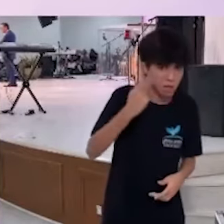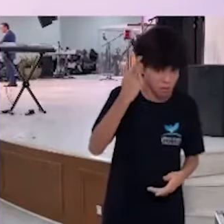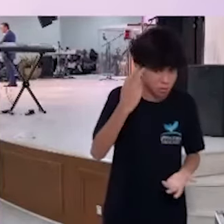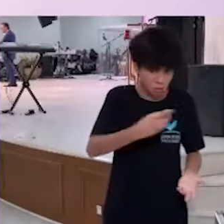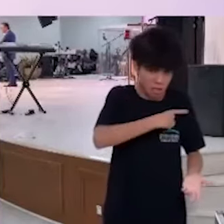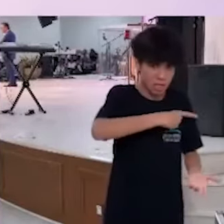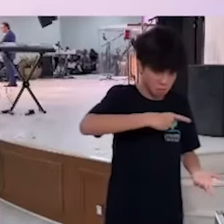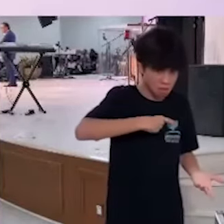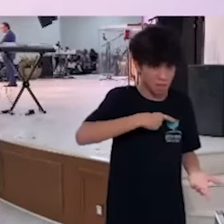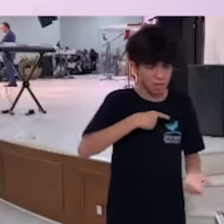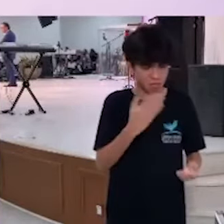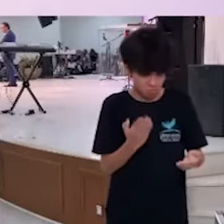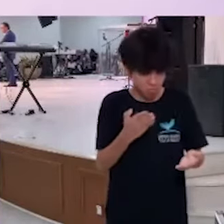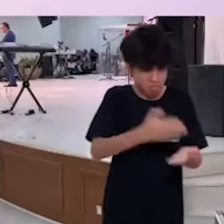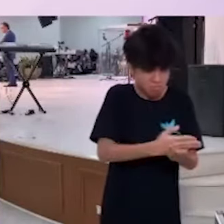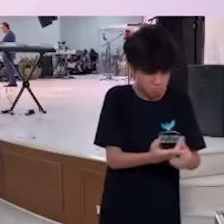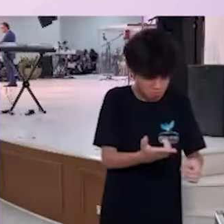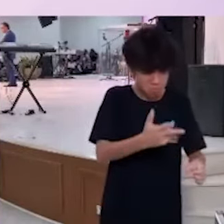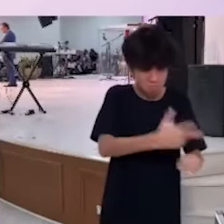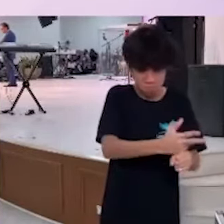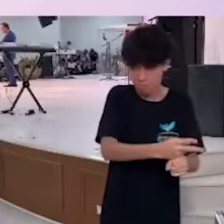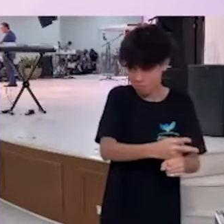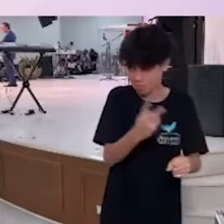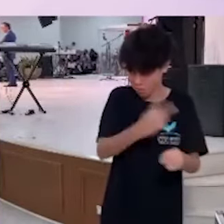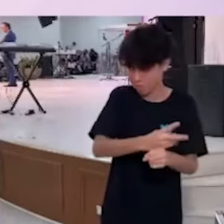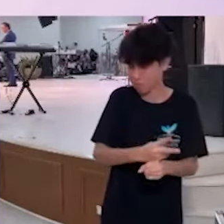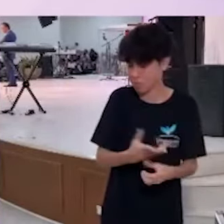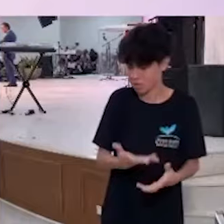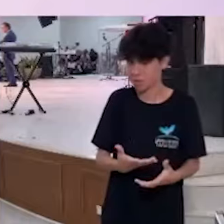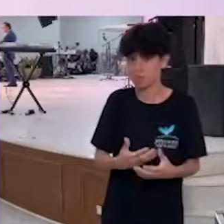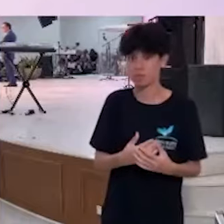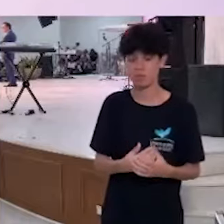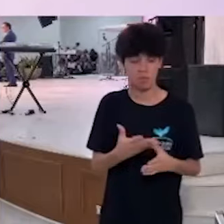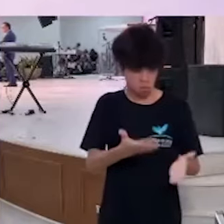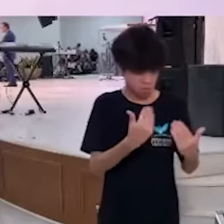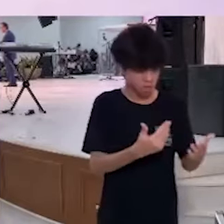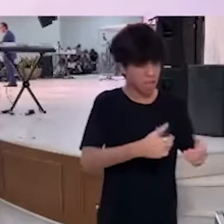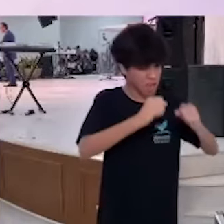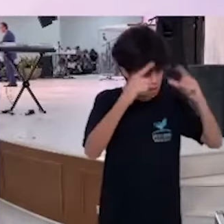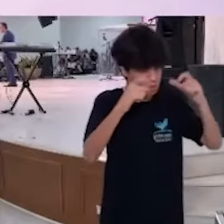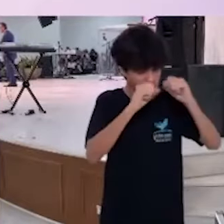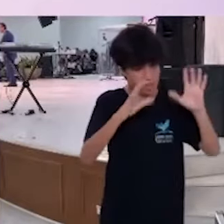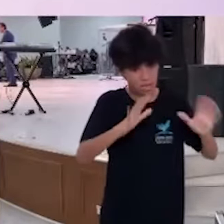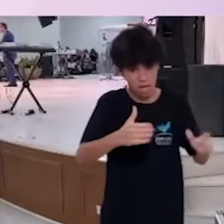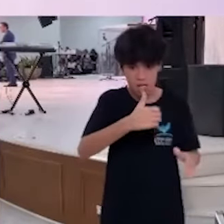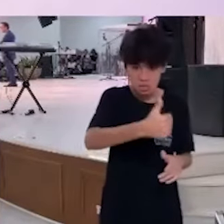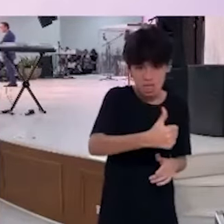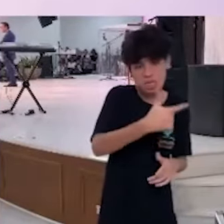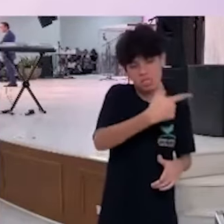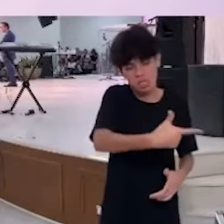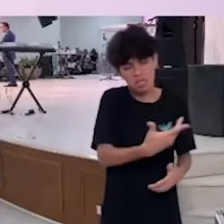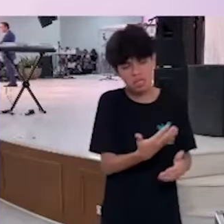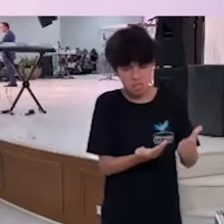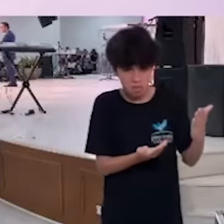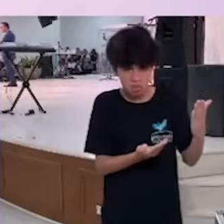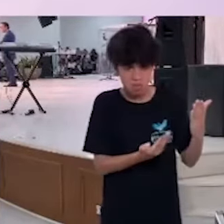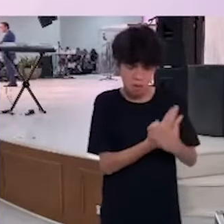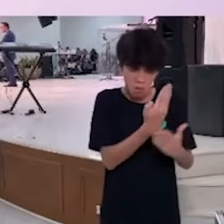levántate a orar. Mi amor, levántate, mira, ahorita es buena hora, 6 de la mañana o 7 de la mañana,